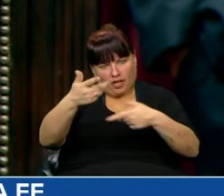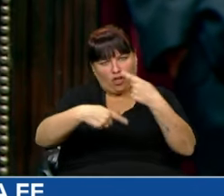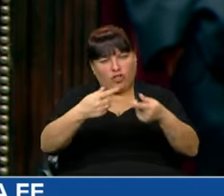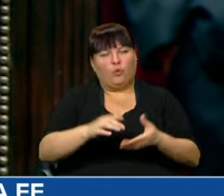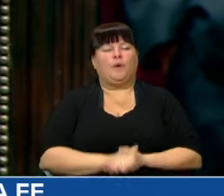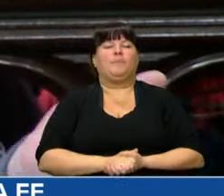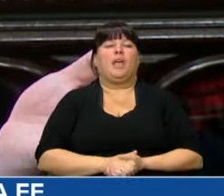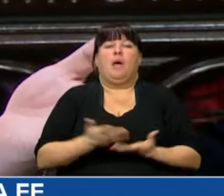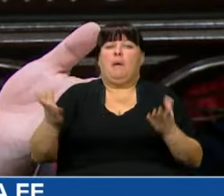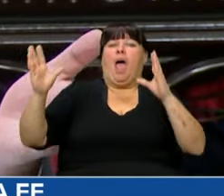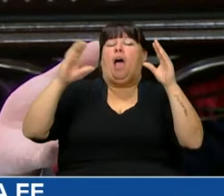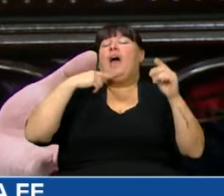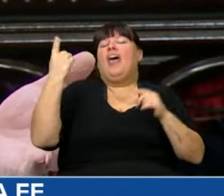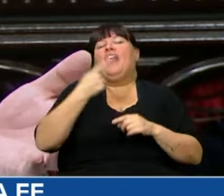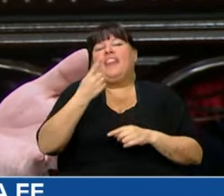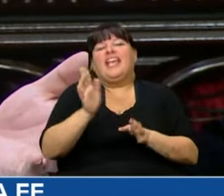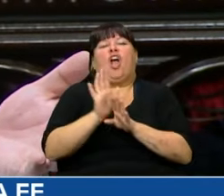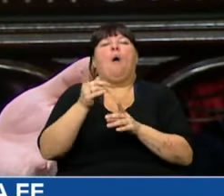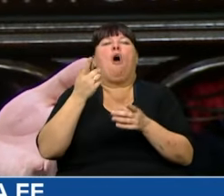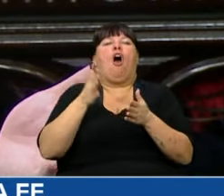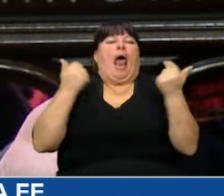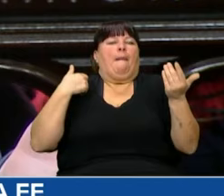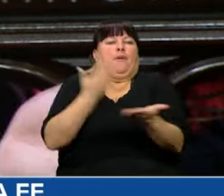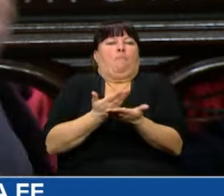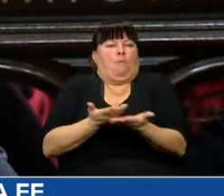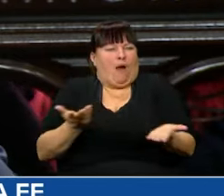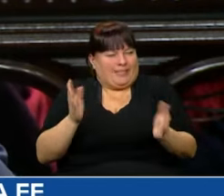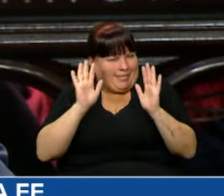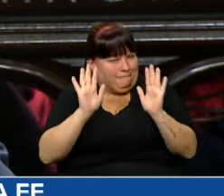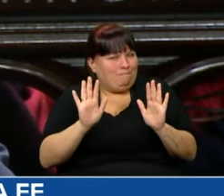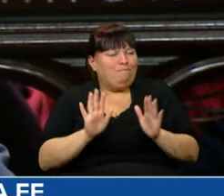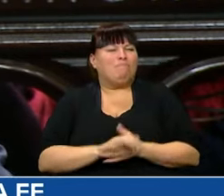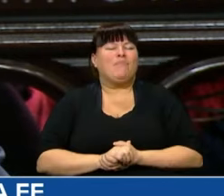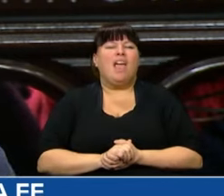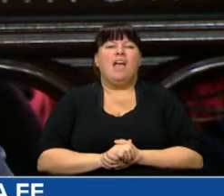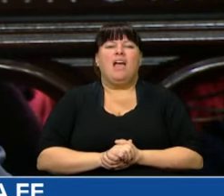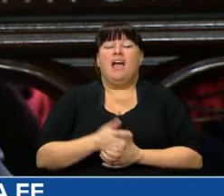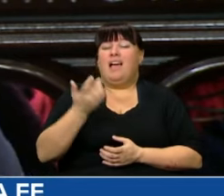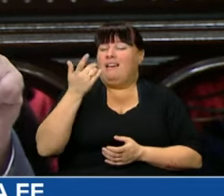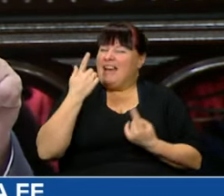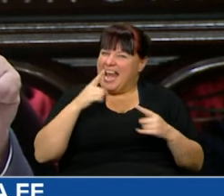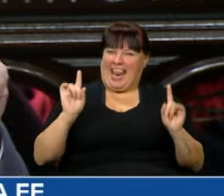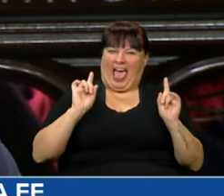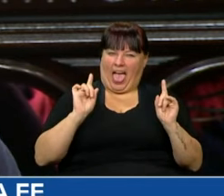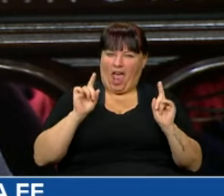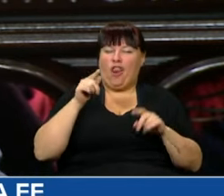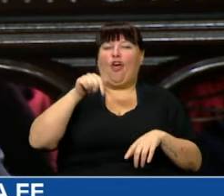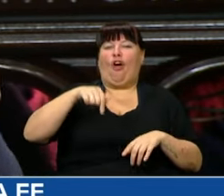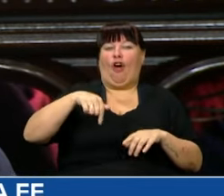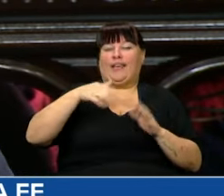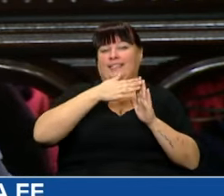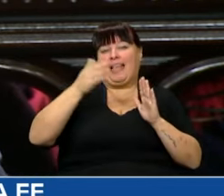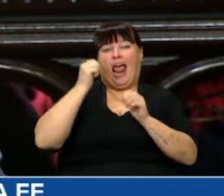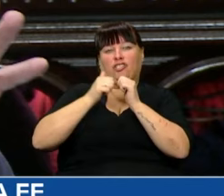continúe. Bueno, pero se ha hablado de un trámite exprés de todo esto. Mire, presidenta, llama la atención que en esta